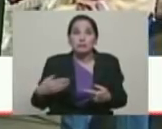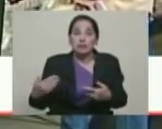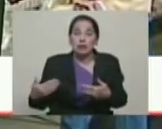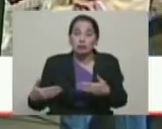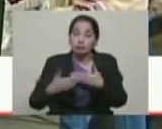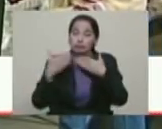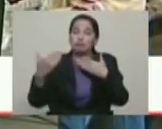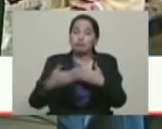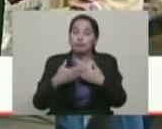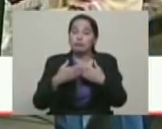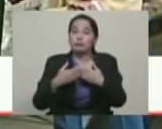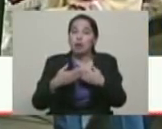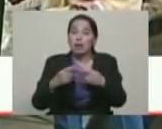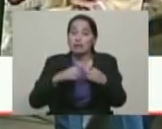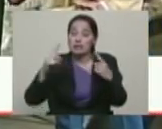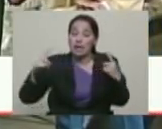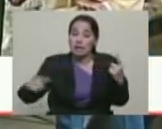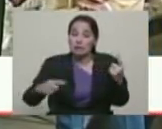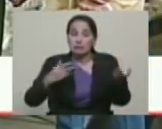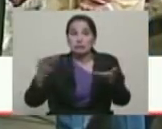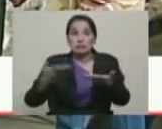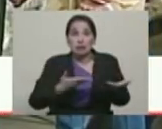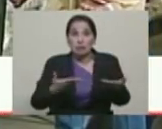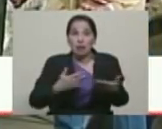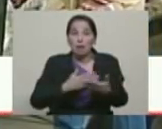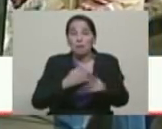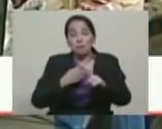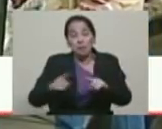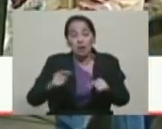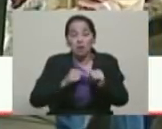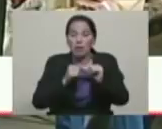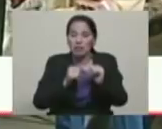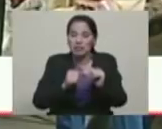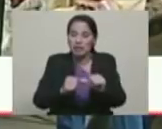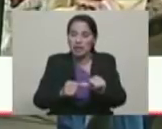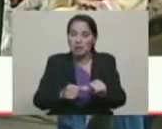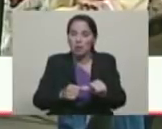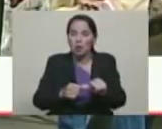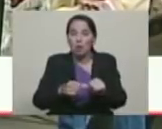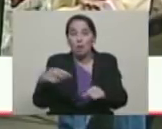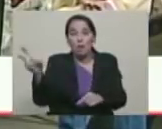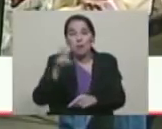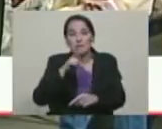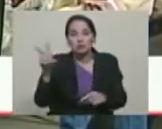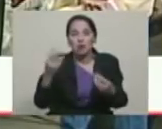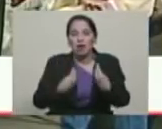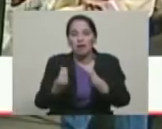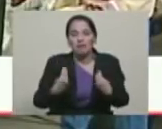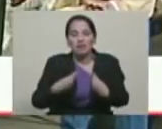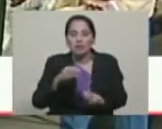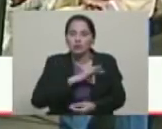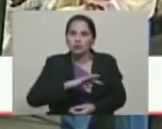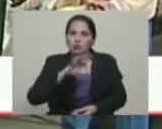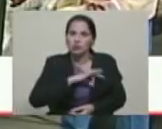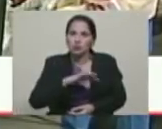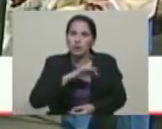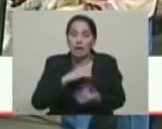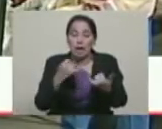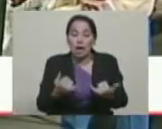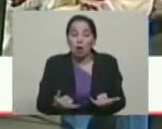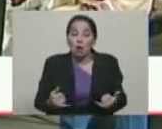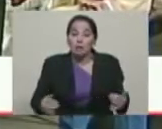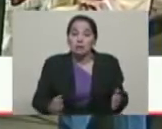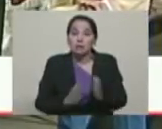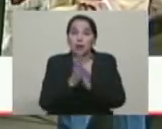Lo superamos y mantenemos el servicio para que Venezuela siga su vida social ahora en Semana Santa.